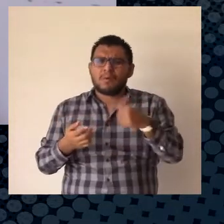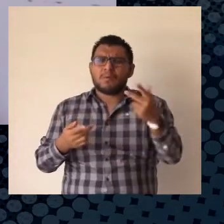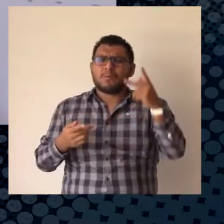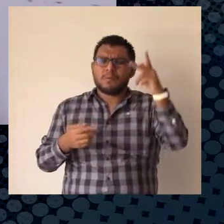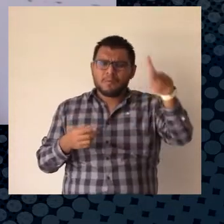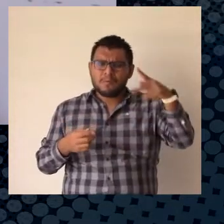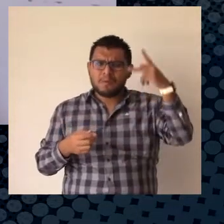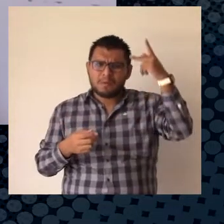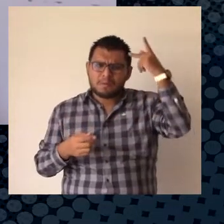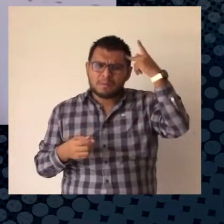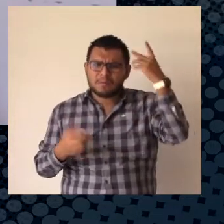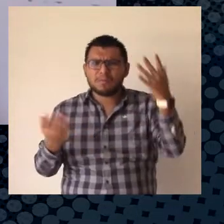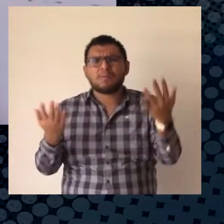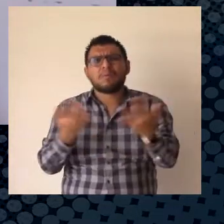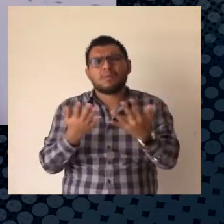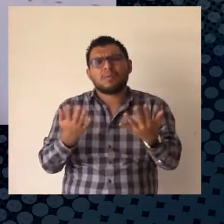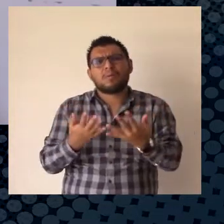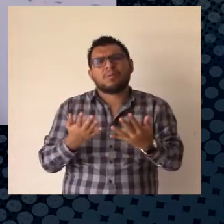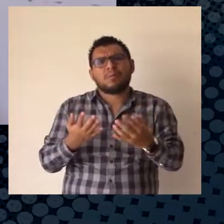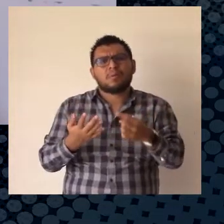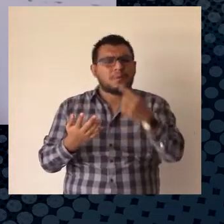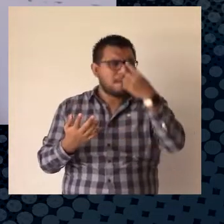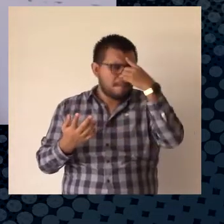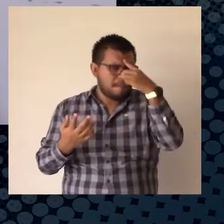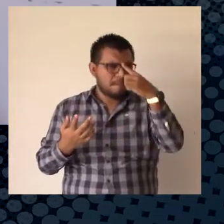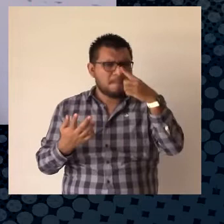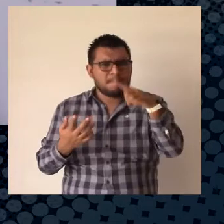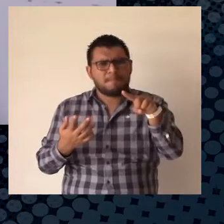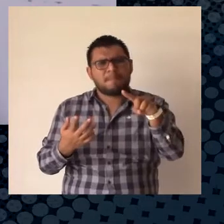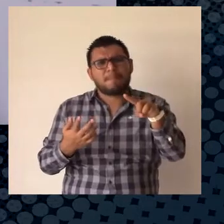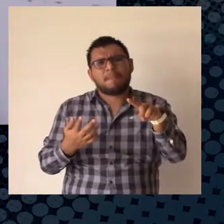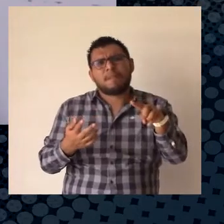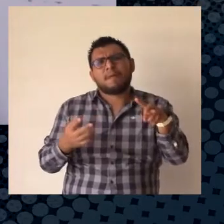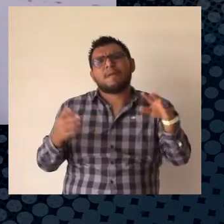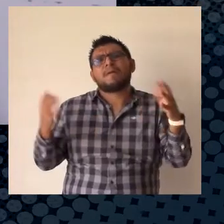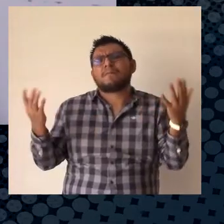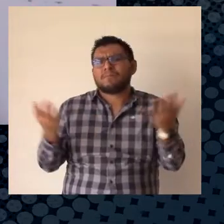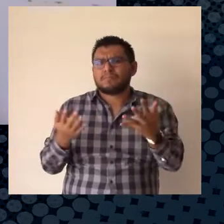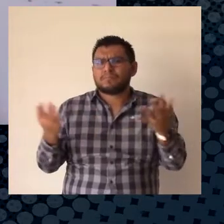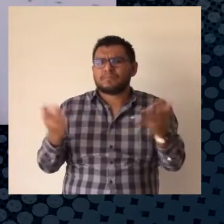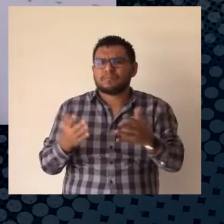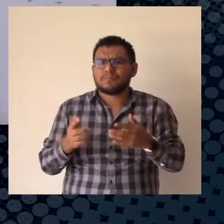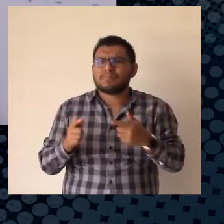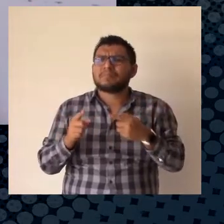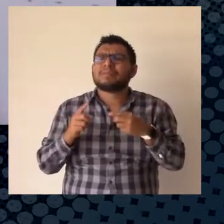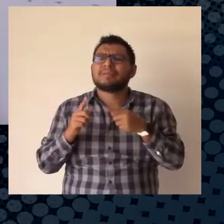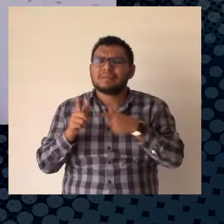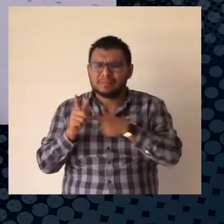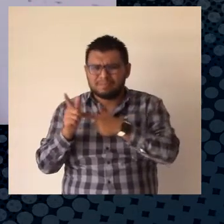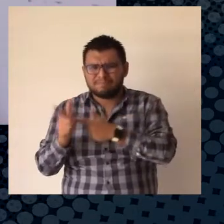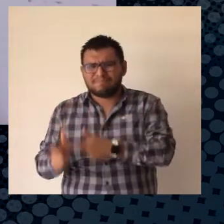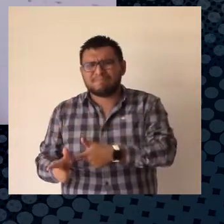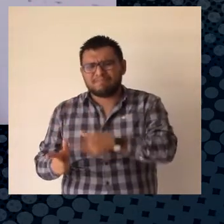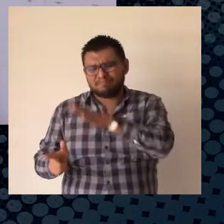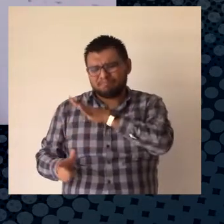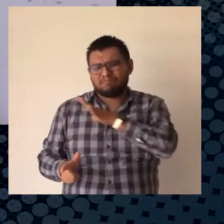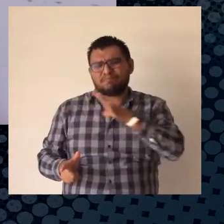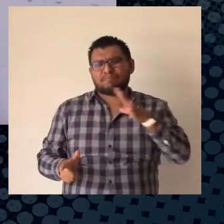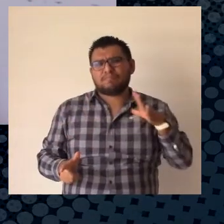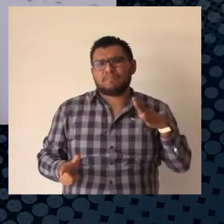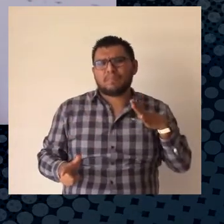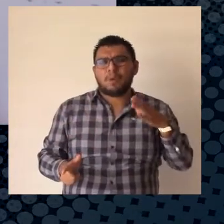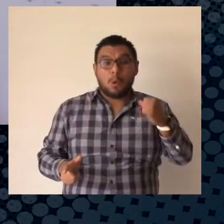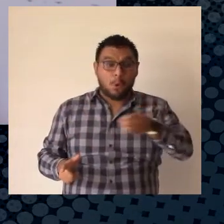conmigo, lo hicimos para poder mantener un testimonio recto y cristiano.